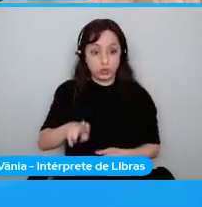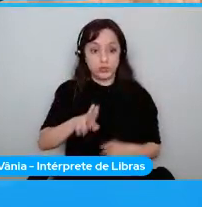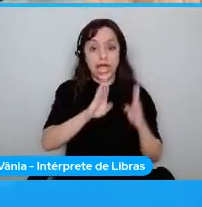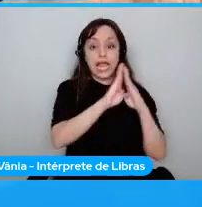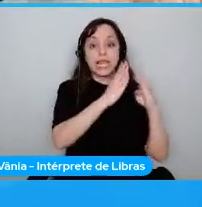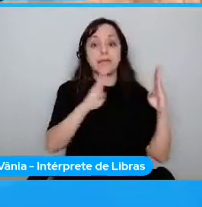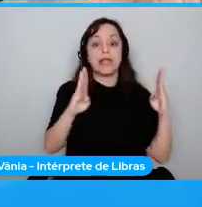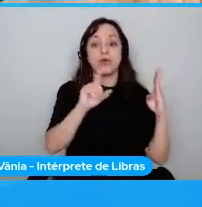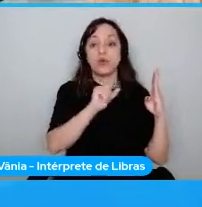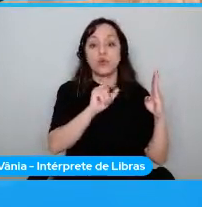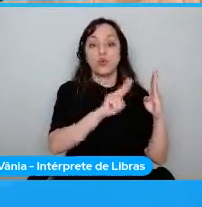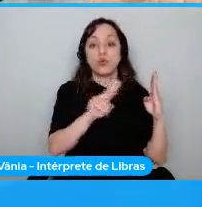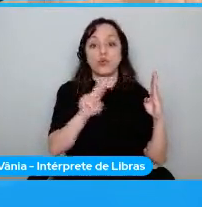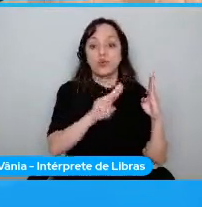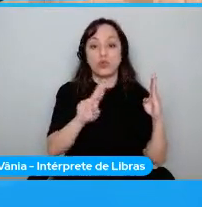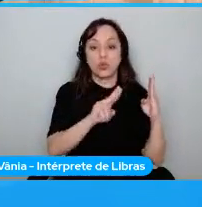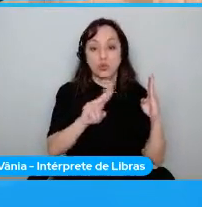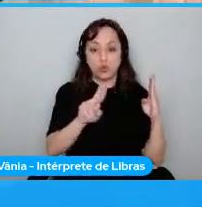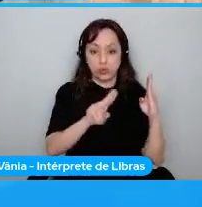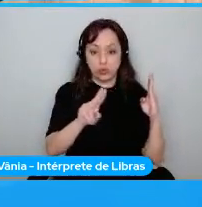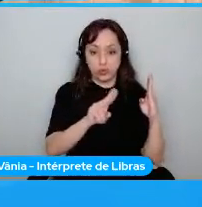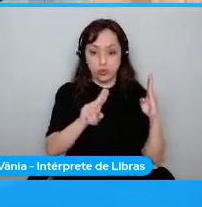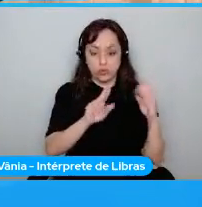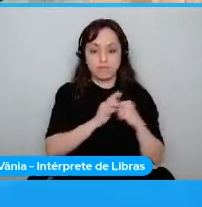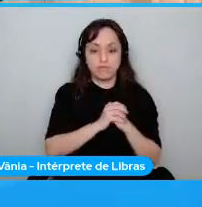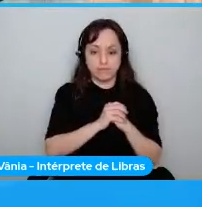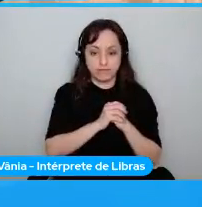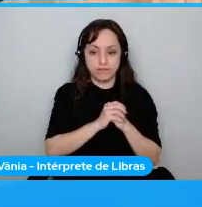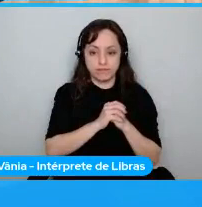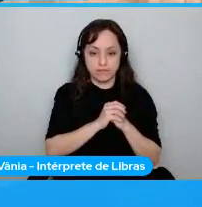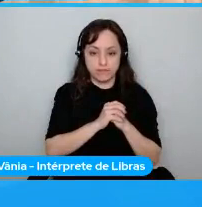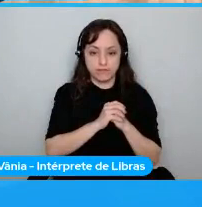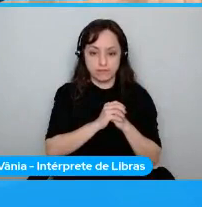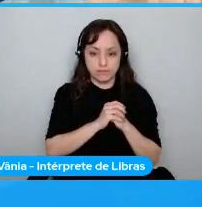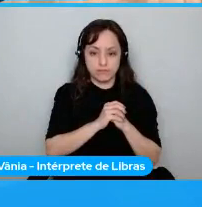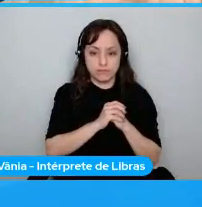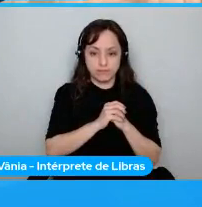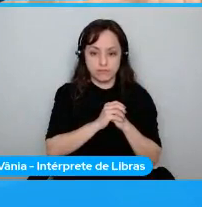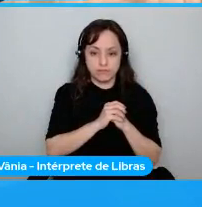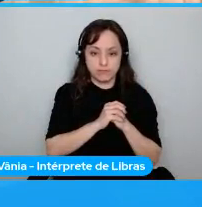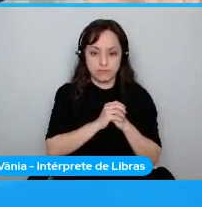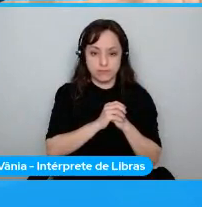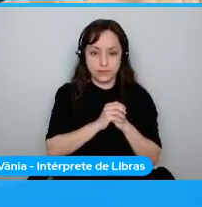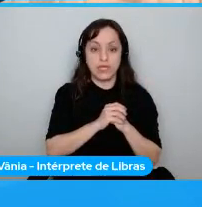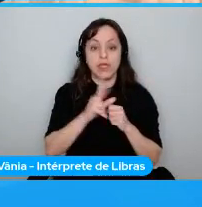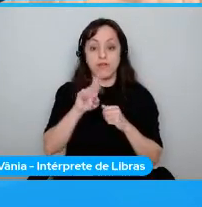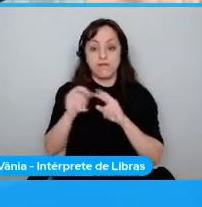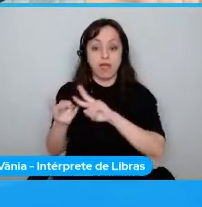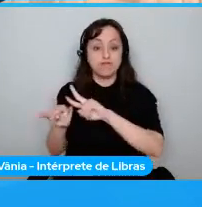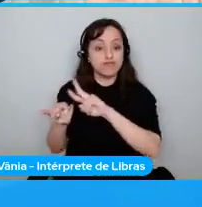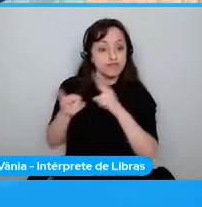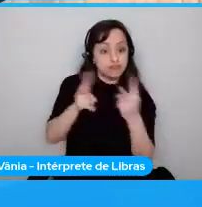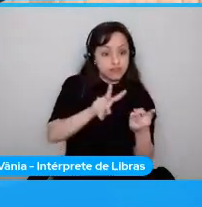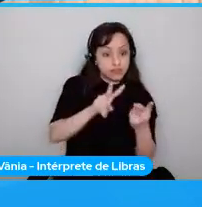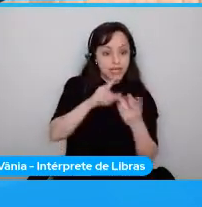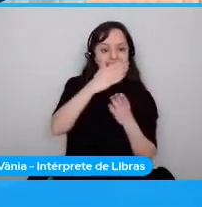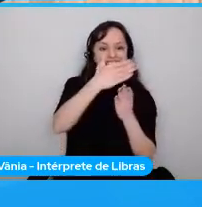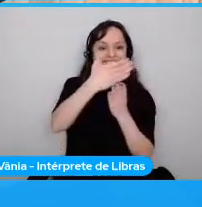llama Spoonbill, ¿verdad? Que lo que me va a hacer, me va a convertir este